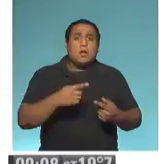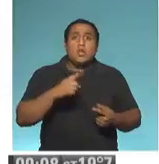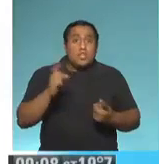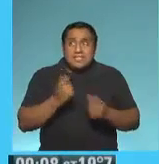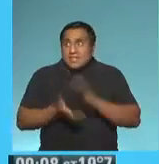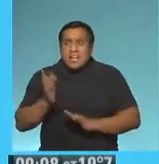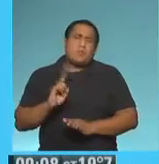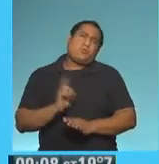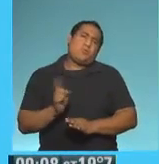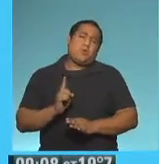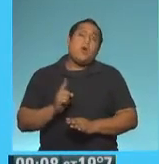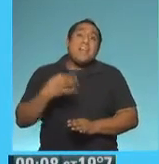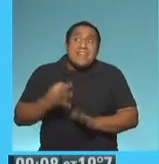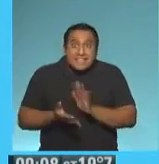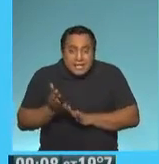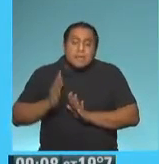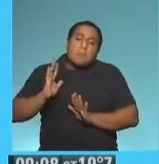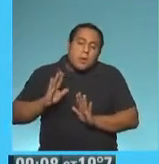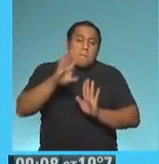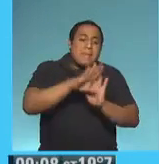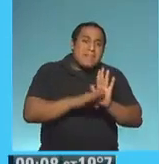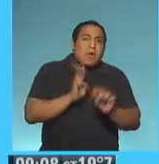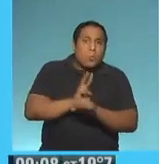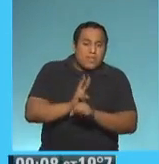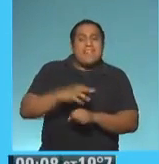si tenés que salir, cumplí con las medidas de prevención